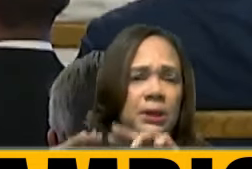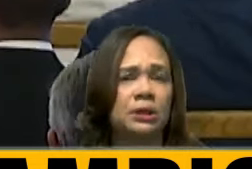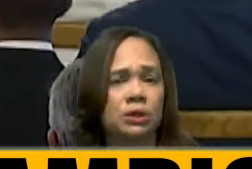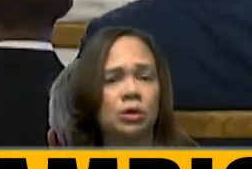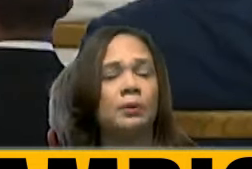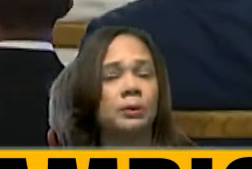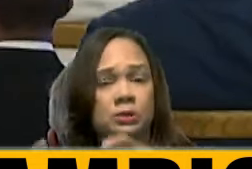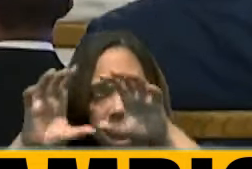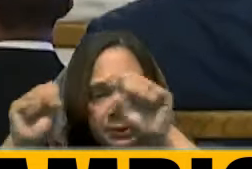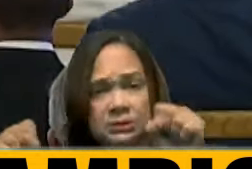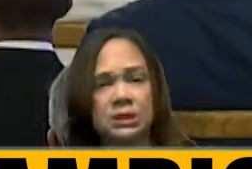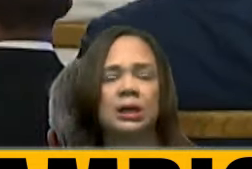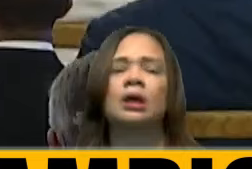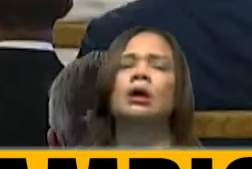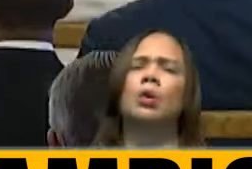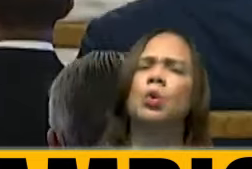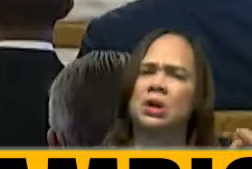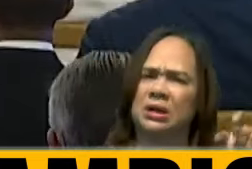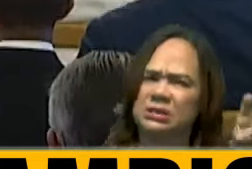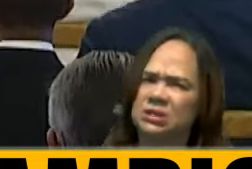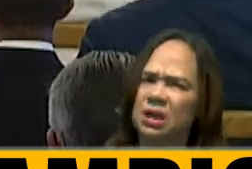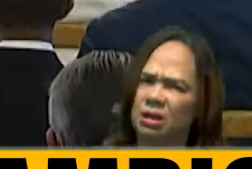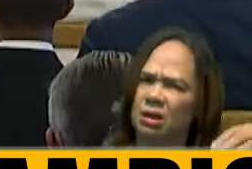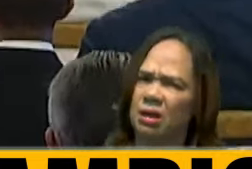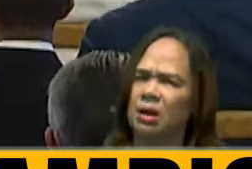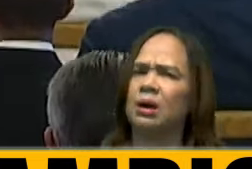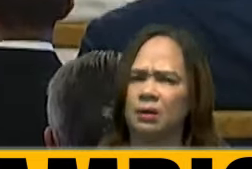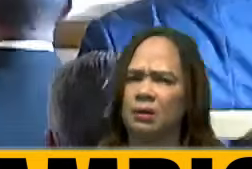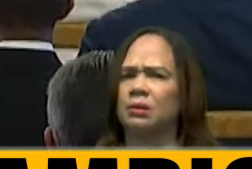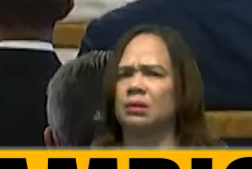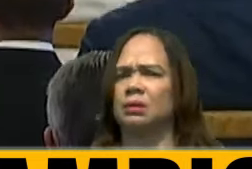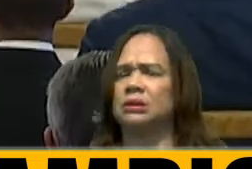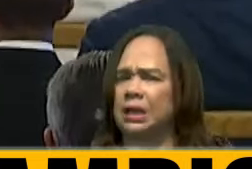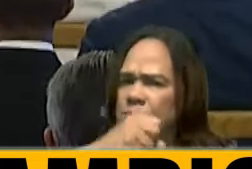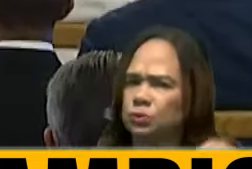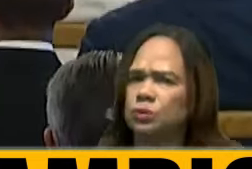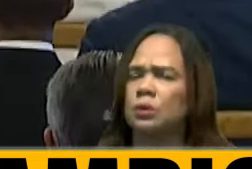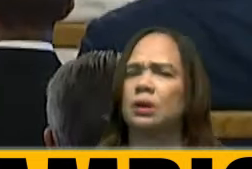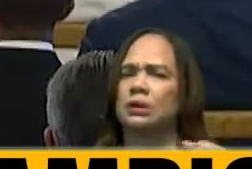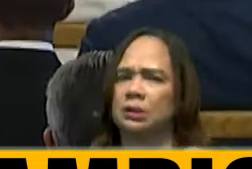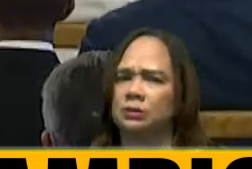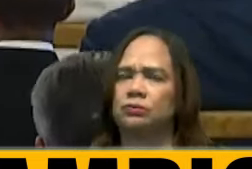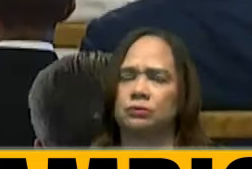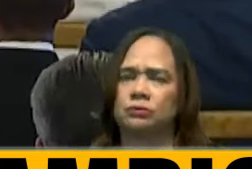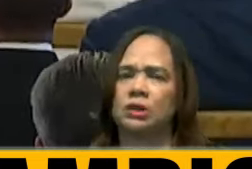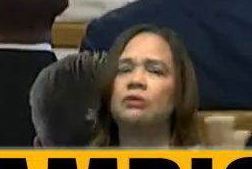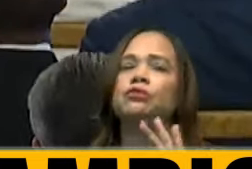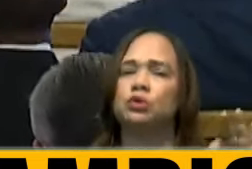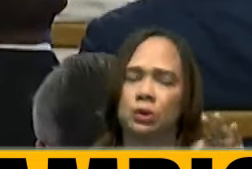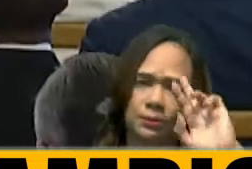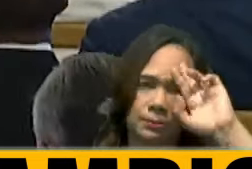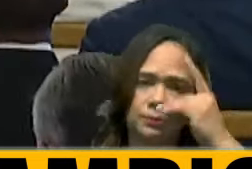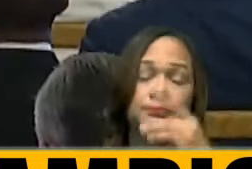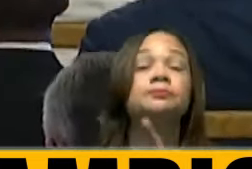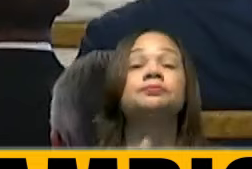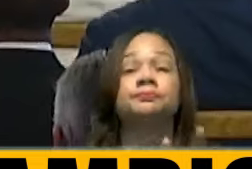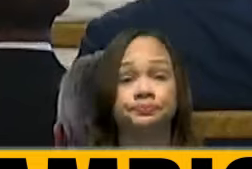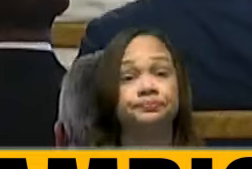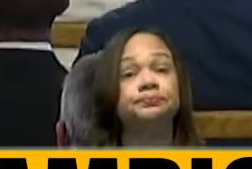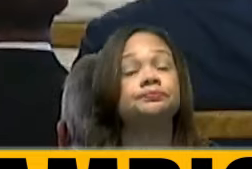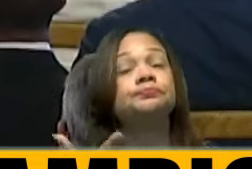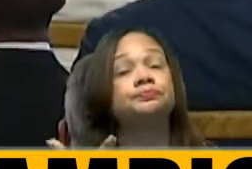administrativo de la presidencia era una necesidad en base a la realidad estructural y Orgánica de la función pública de igual manera entonces